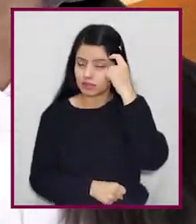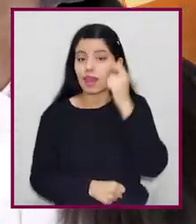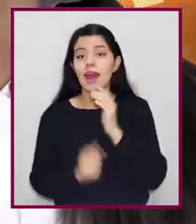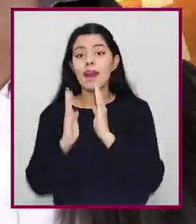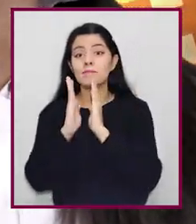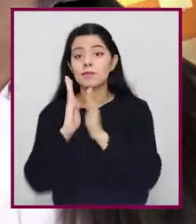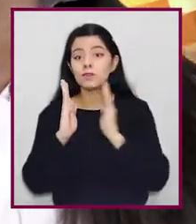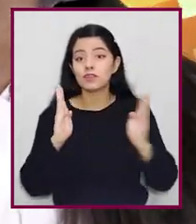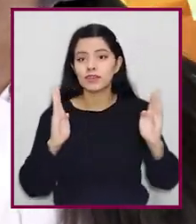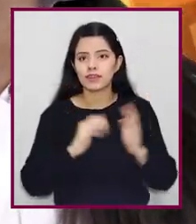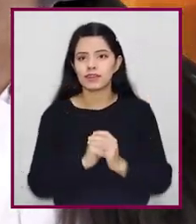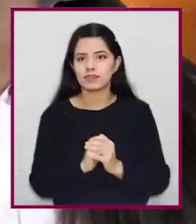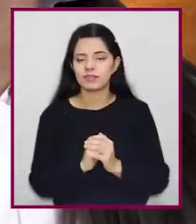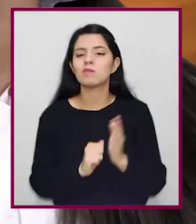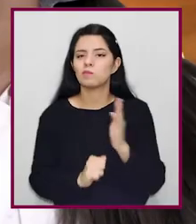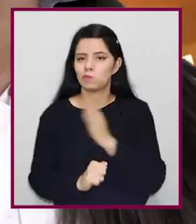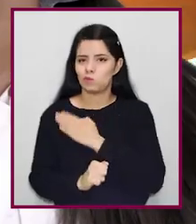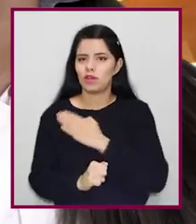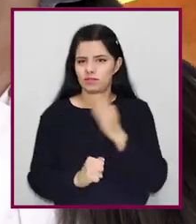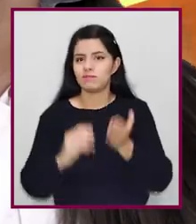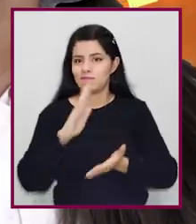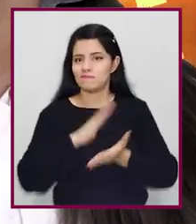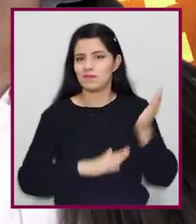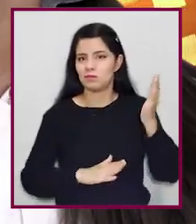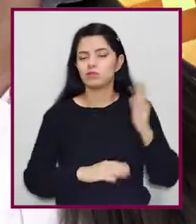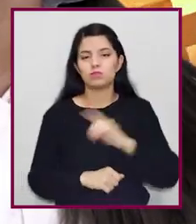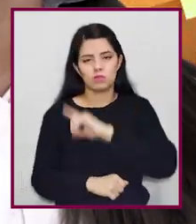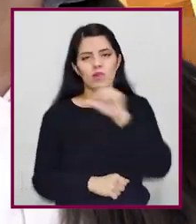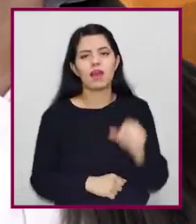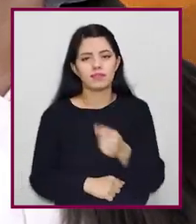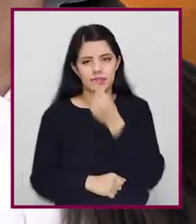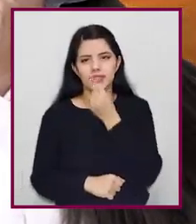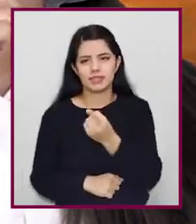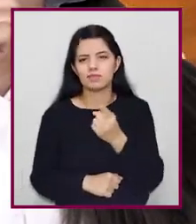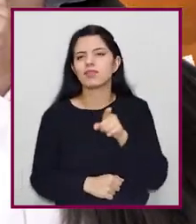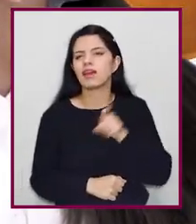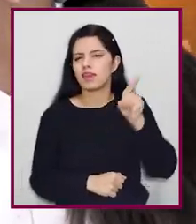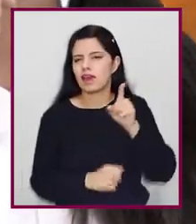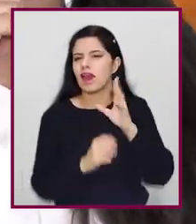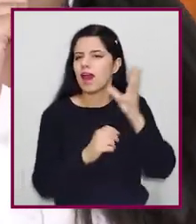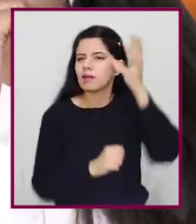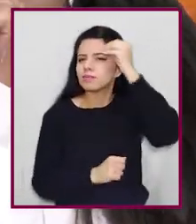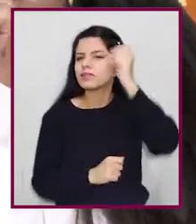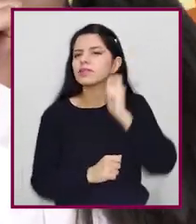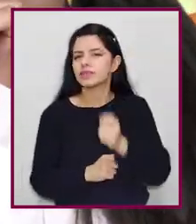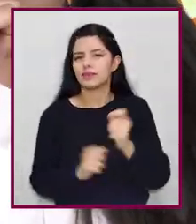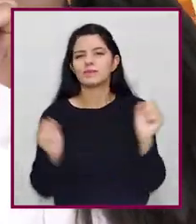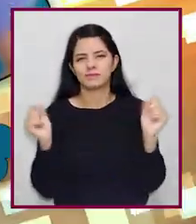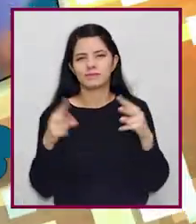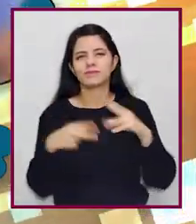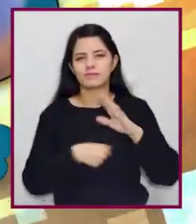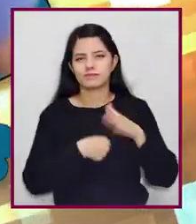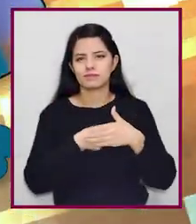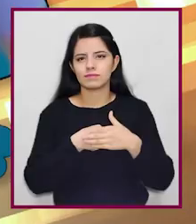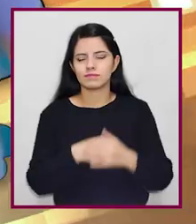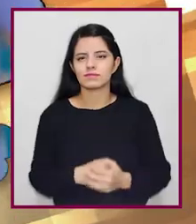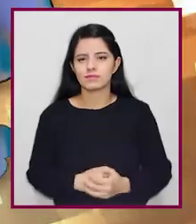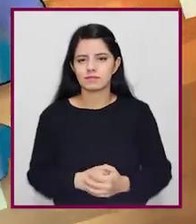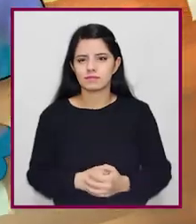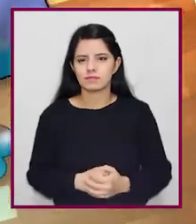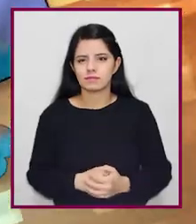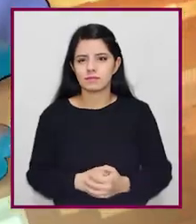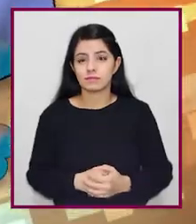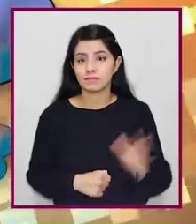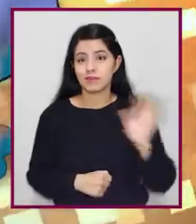una biblioteca? Bueno, pues vamos. Ahí luego les decimos que encontramos, Beatboxers. ¡Hasta la próxima! Bueno,